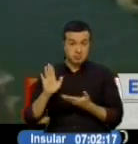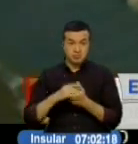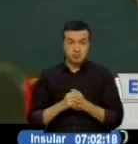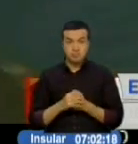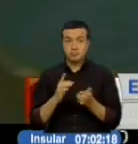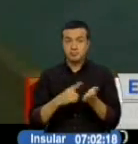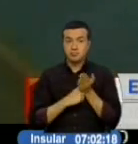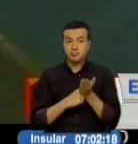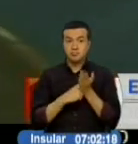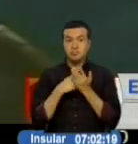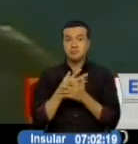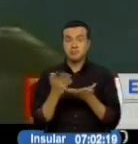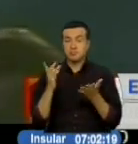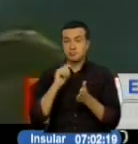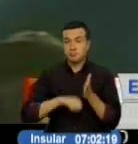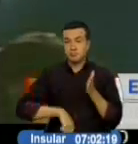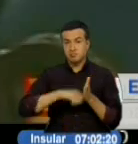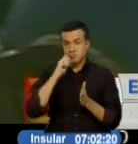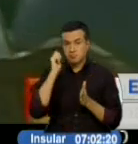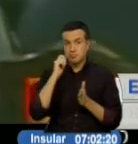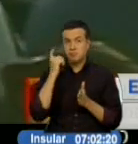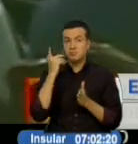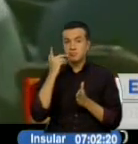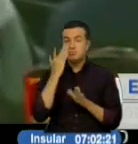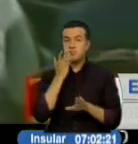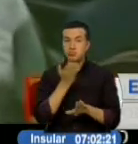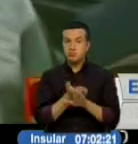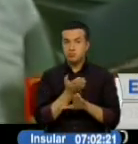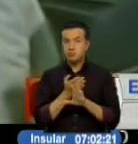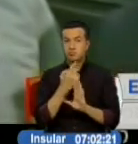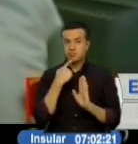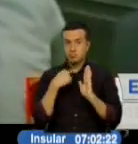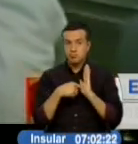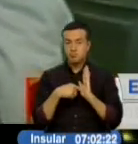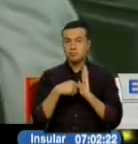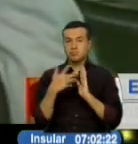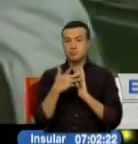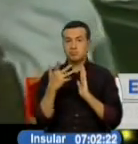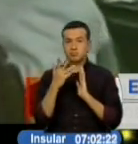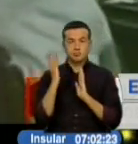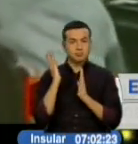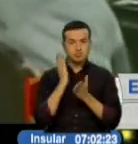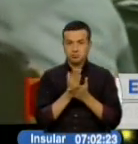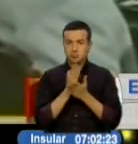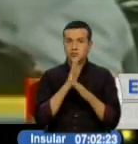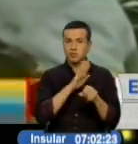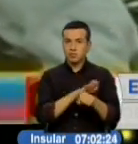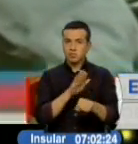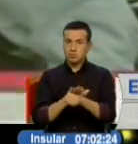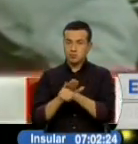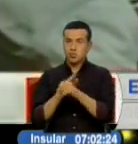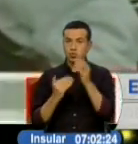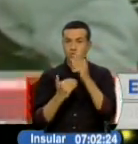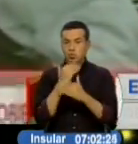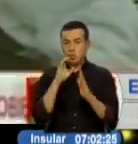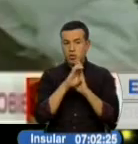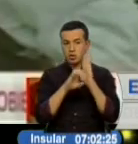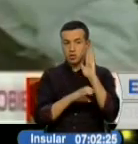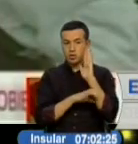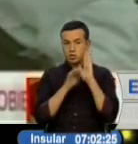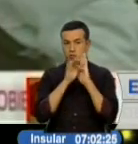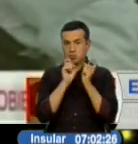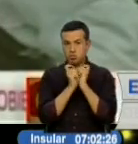esta reunión se espera la aprobación de algunas de las propuestas, entre ellas está el cese de la convocatoria a una nueva